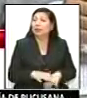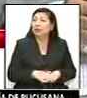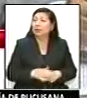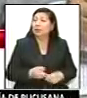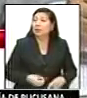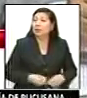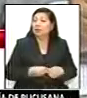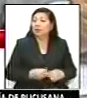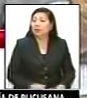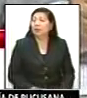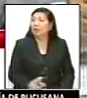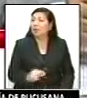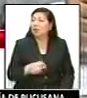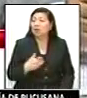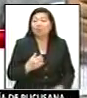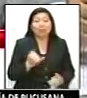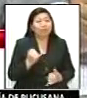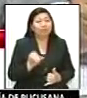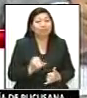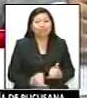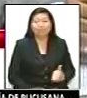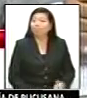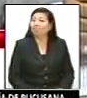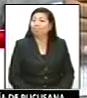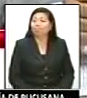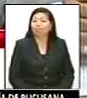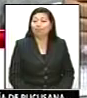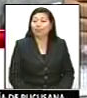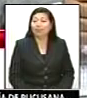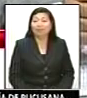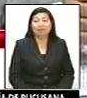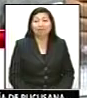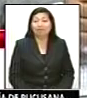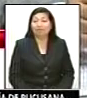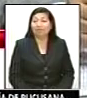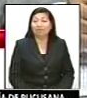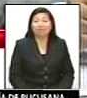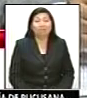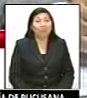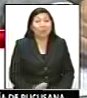principios fundamentales que no se pueden romper. O sea,